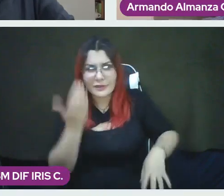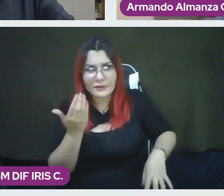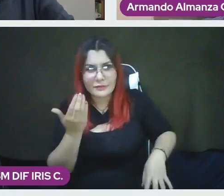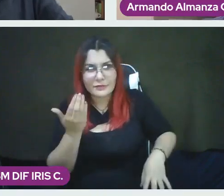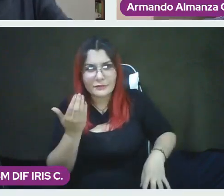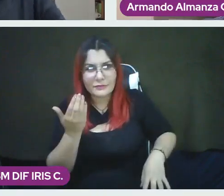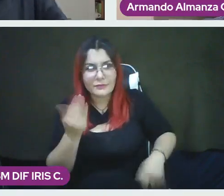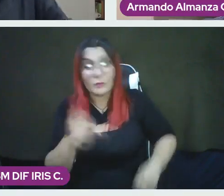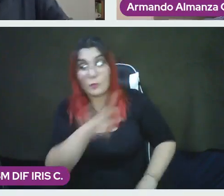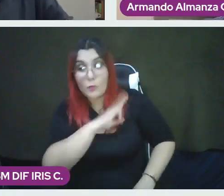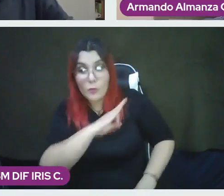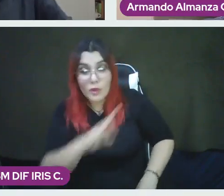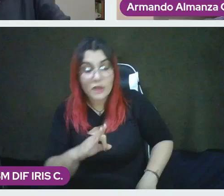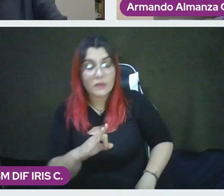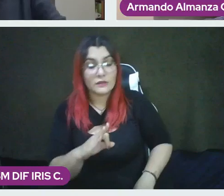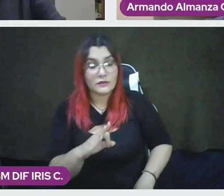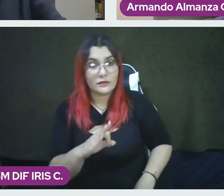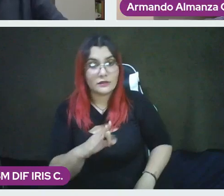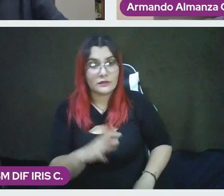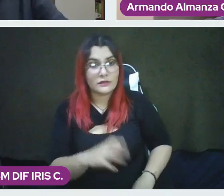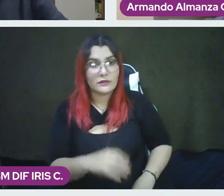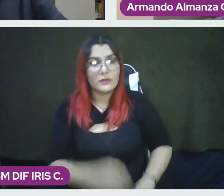hacer? ¿No?